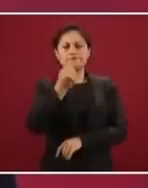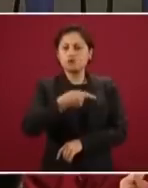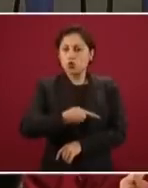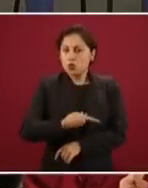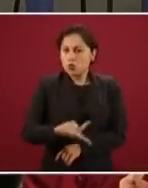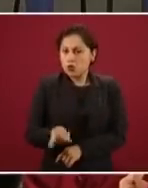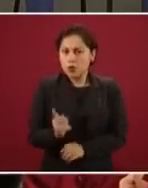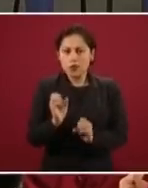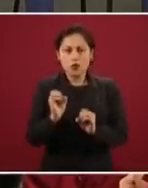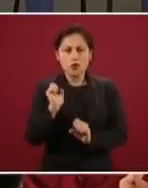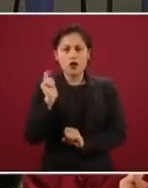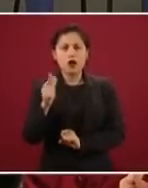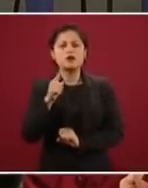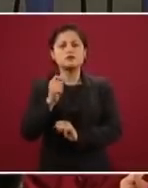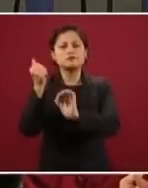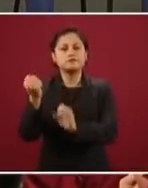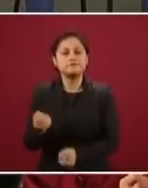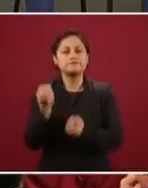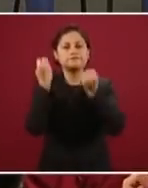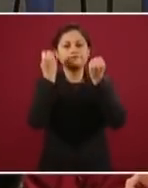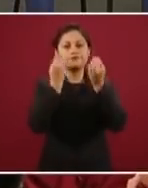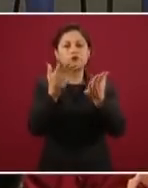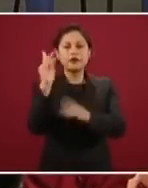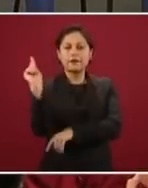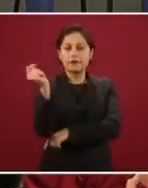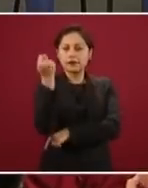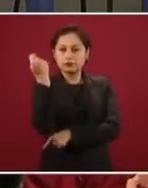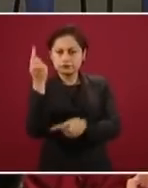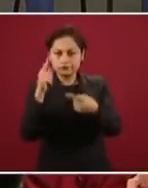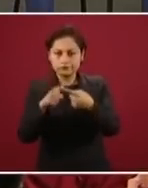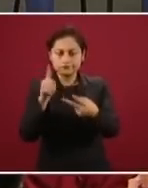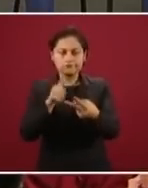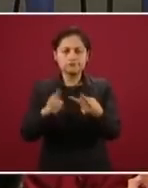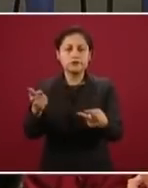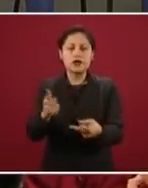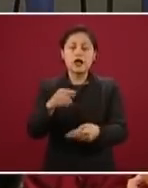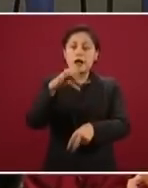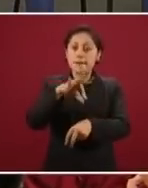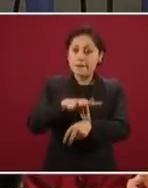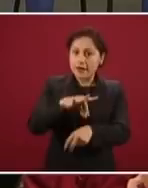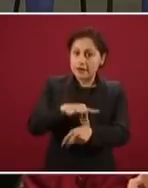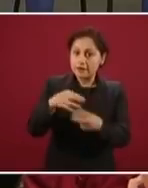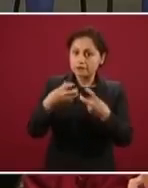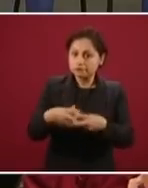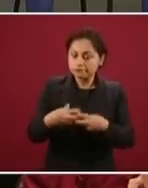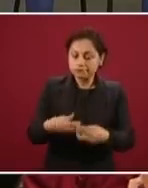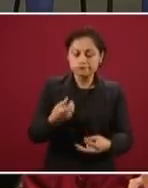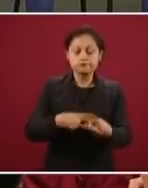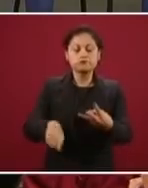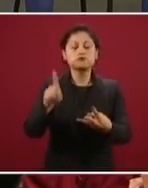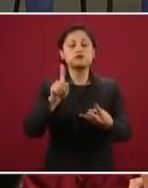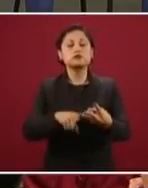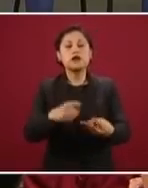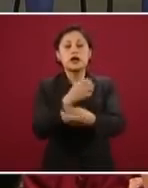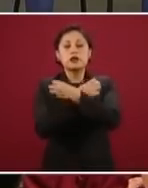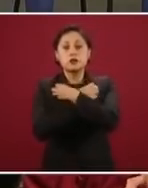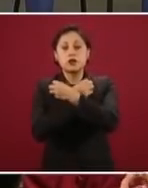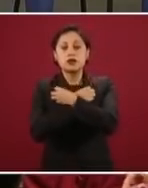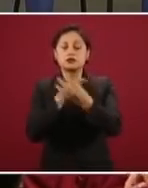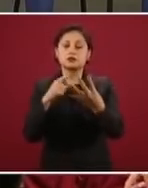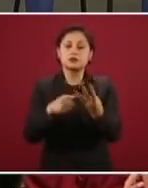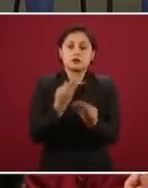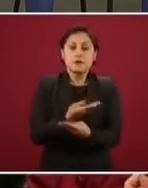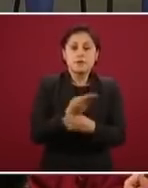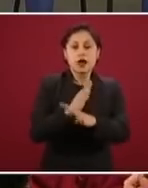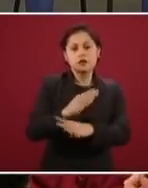de comunicación médicos de educación financieros y muchos otros